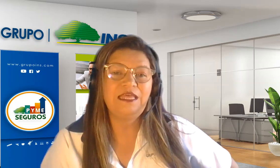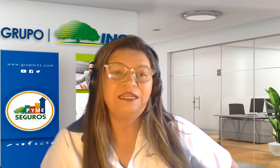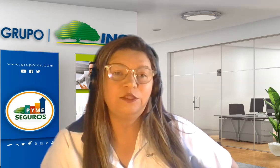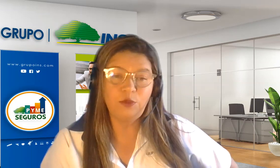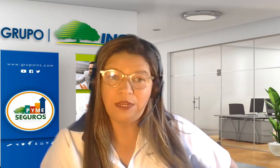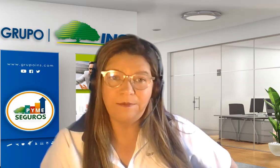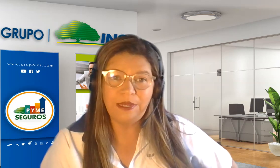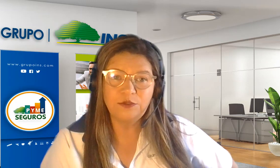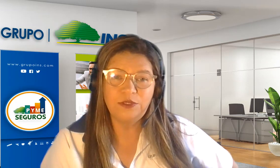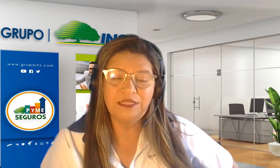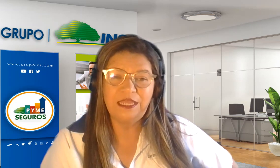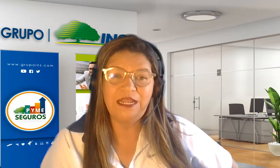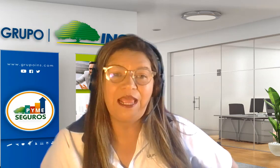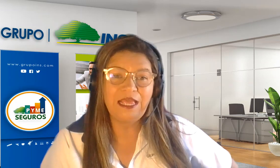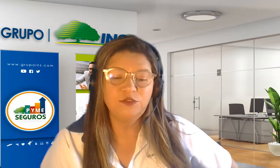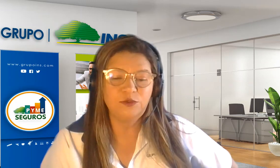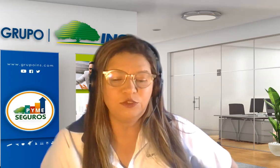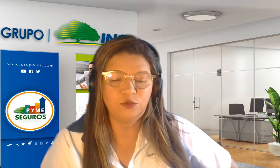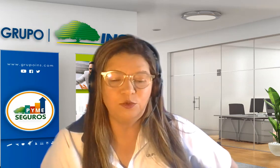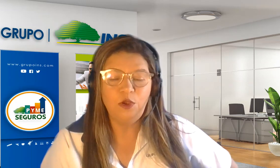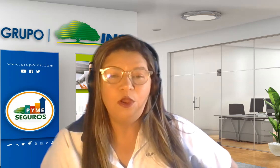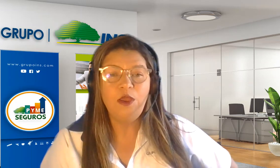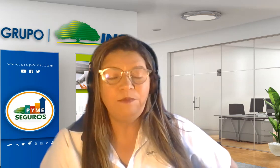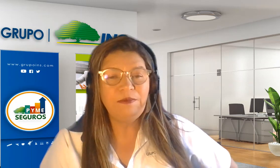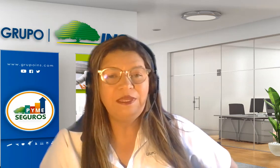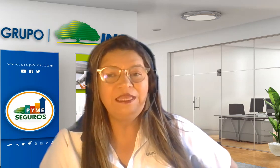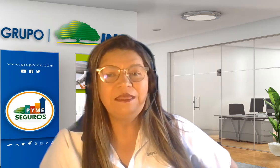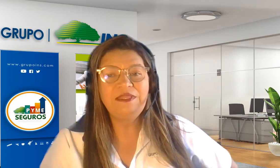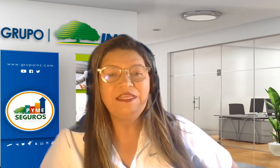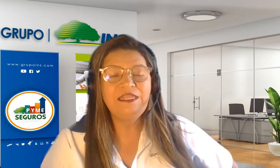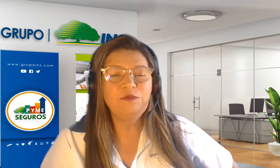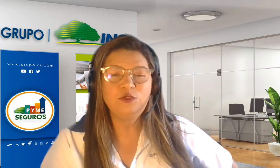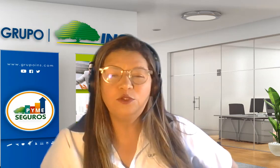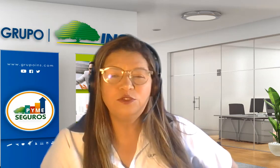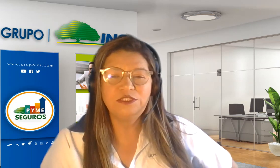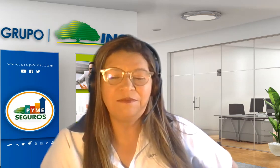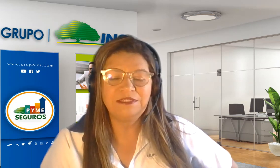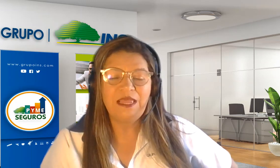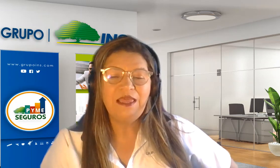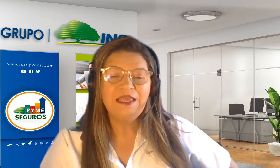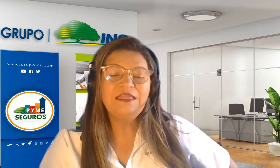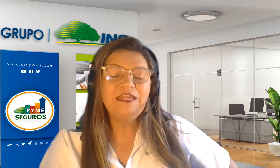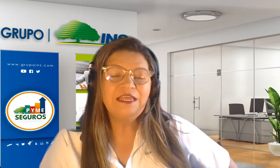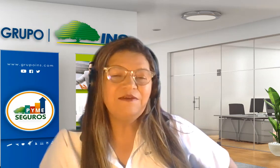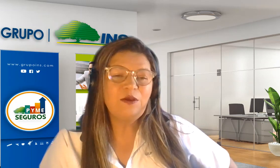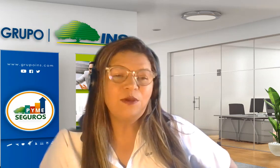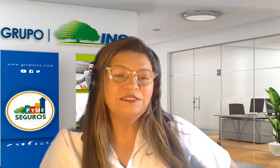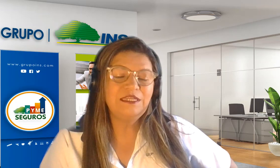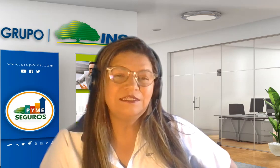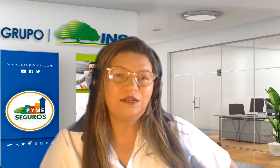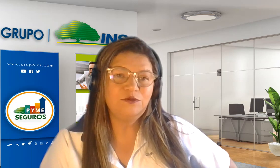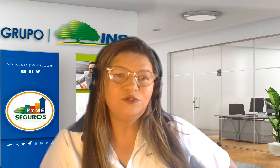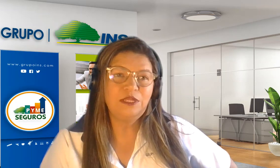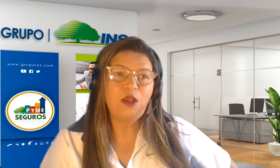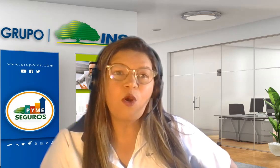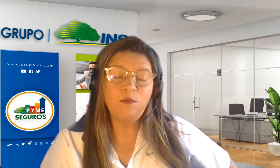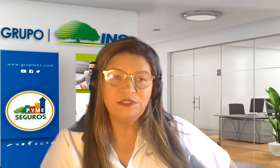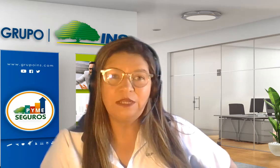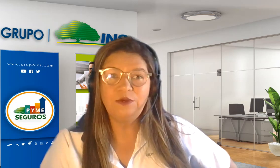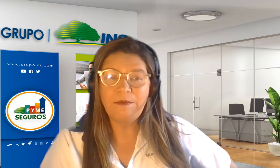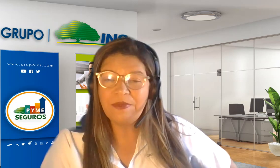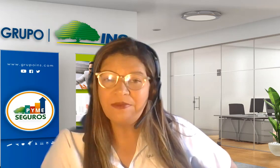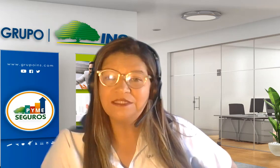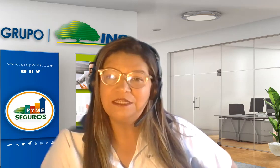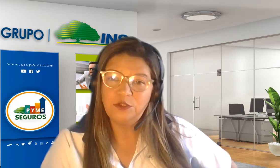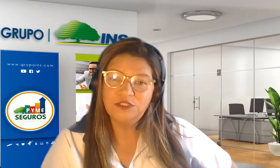marketing digital y todo el impacto que tiene eso en su pyme y también tendremos otros temas que tienen que ver con ese desarrollo de